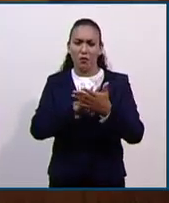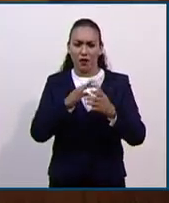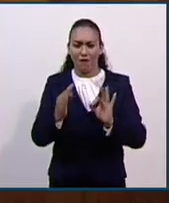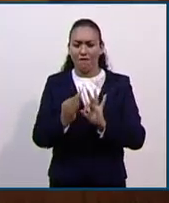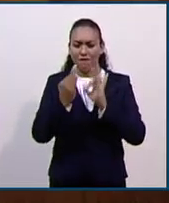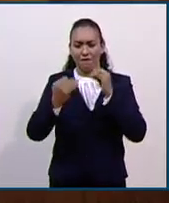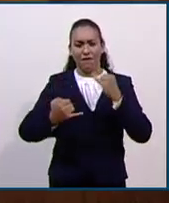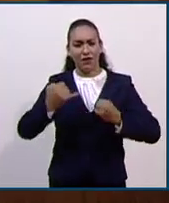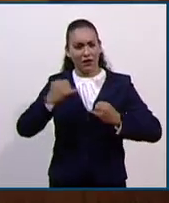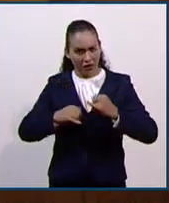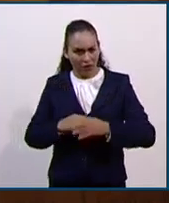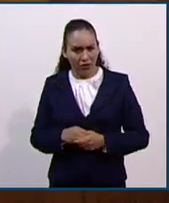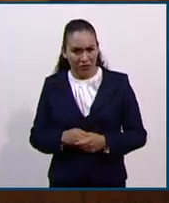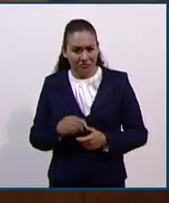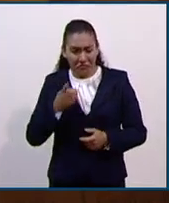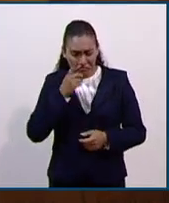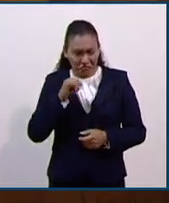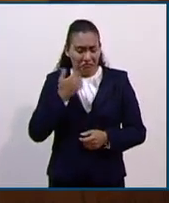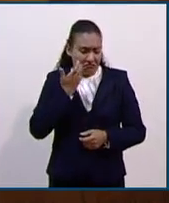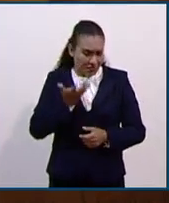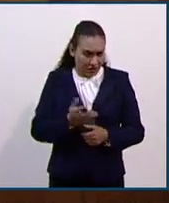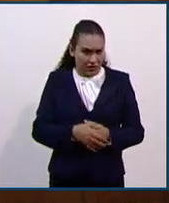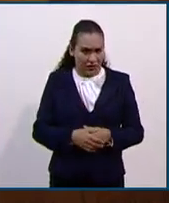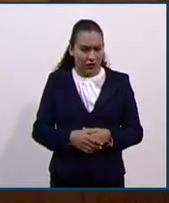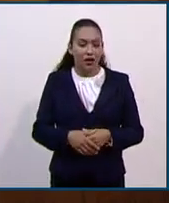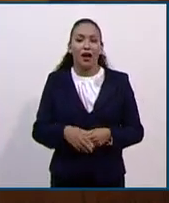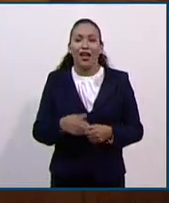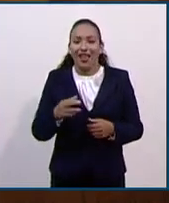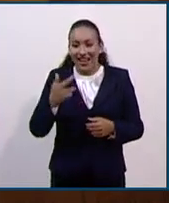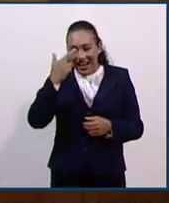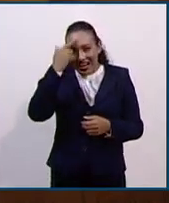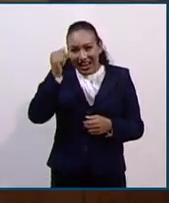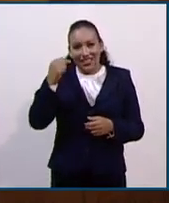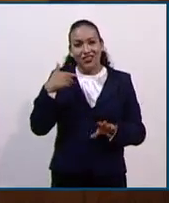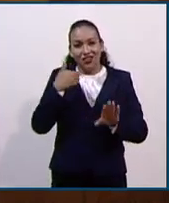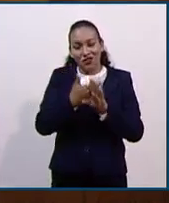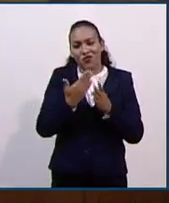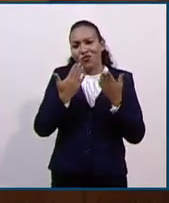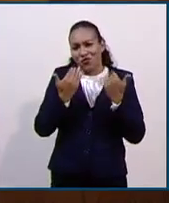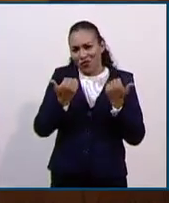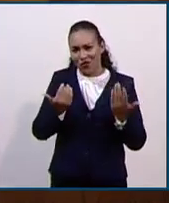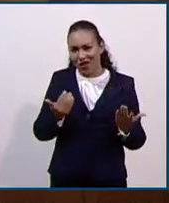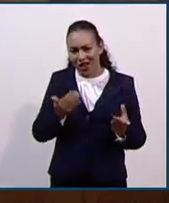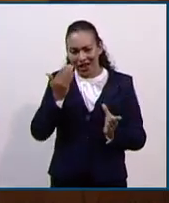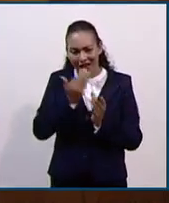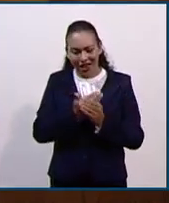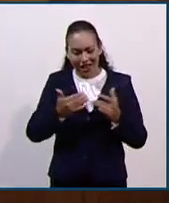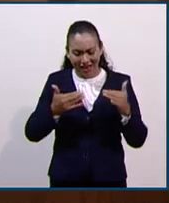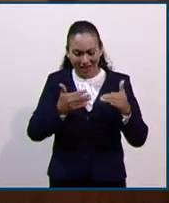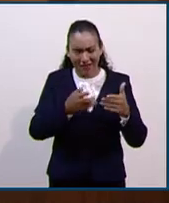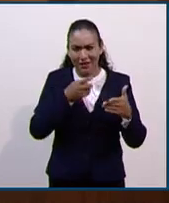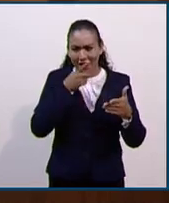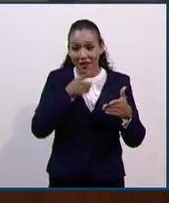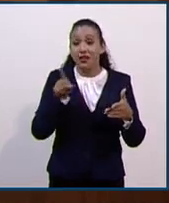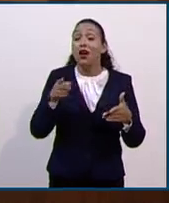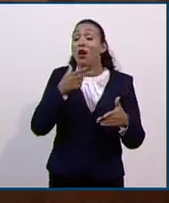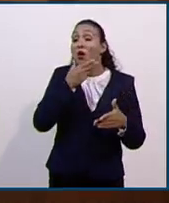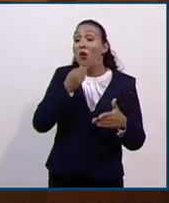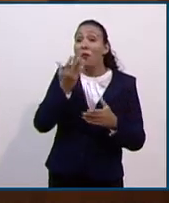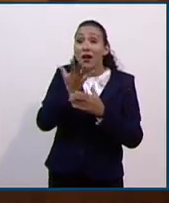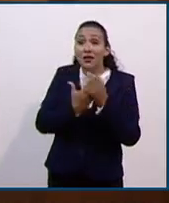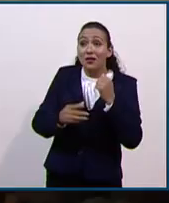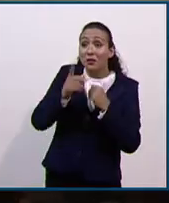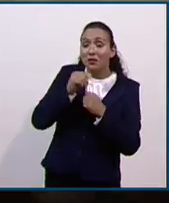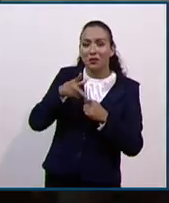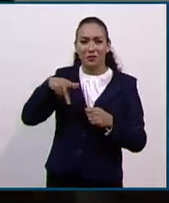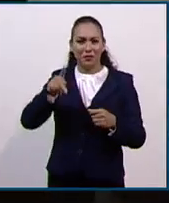juez competente. Por lo tanto, no hay elementos en el expediente actualmente para afirmar que está prófugo de la